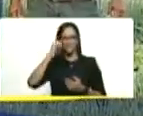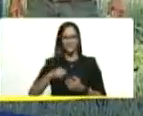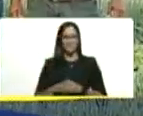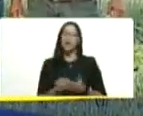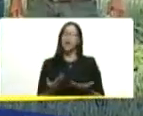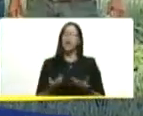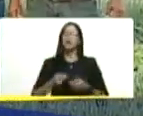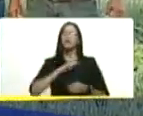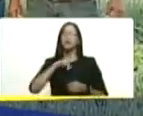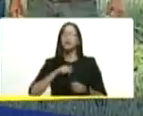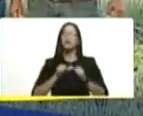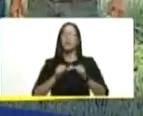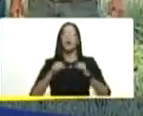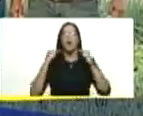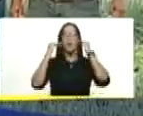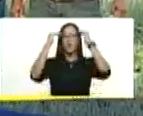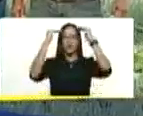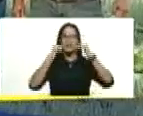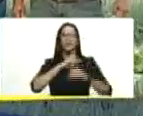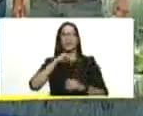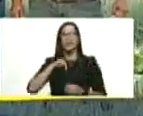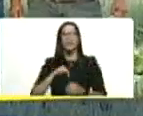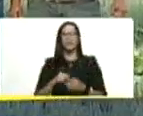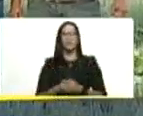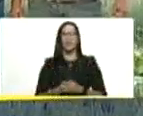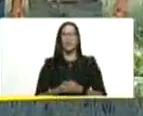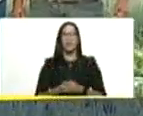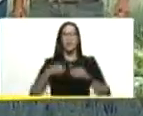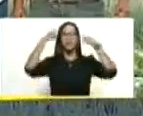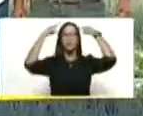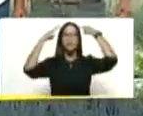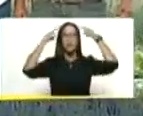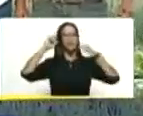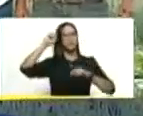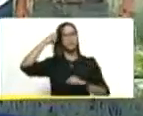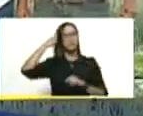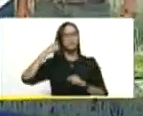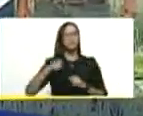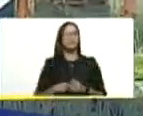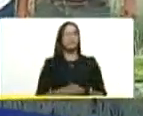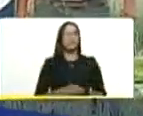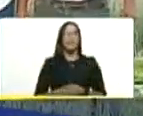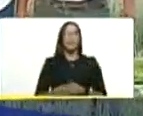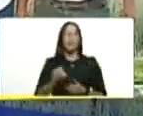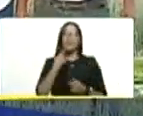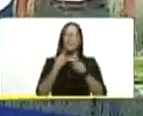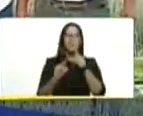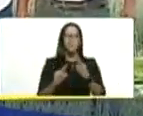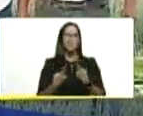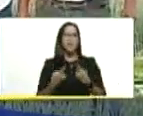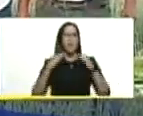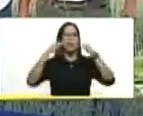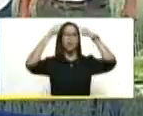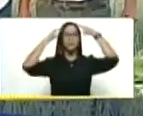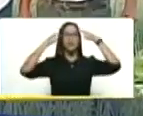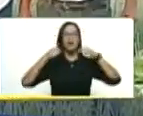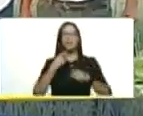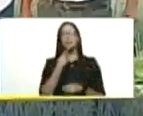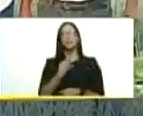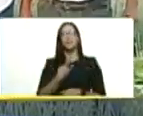nuestro comandante eterno Hugo Chávez, quien nos decía, comandante Chávez llegaba y nos